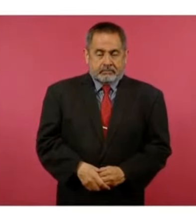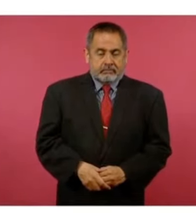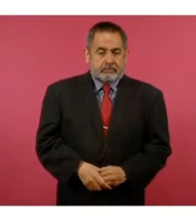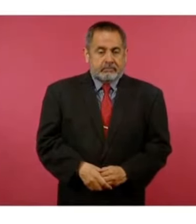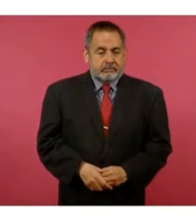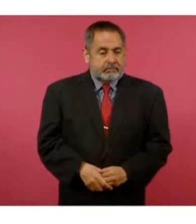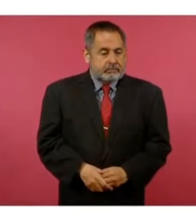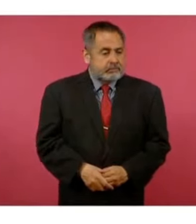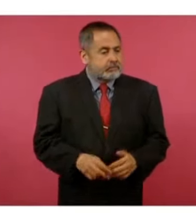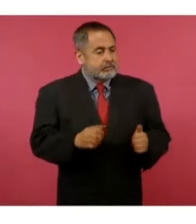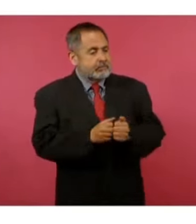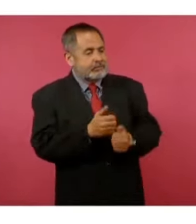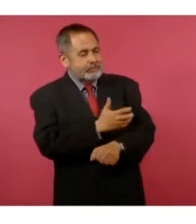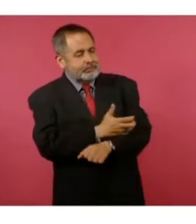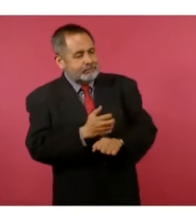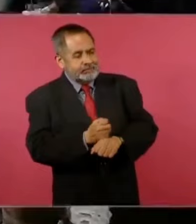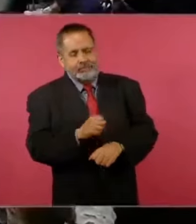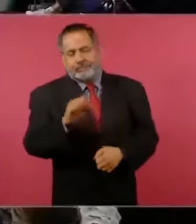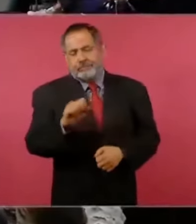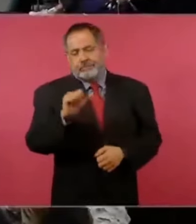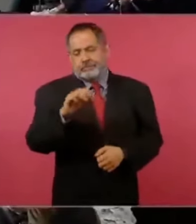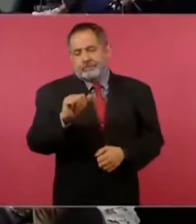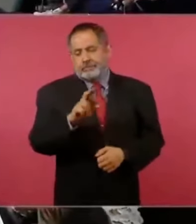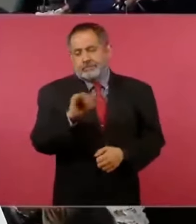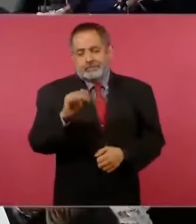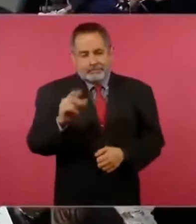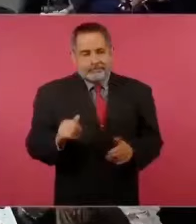camarada Samarrito. Tenemos que